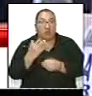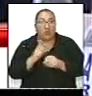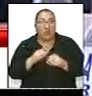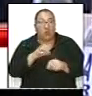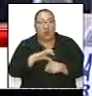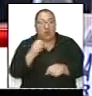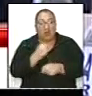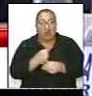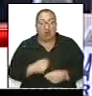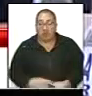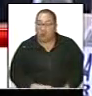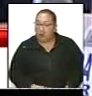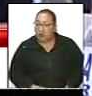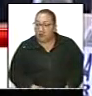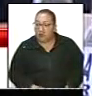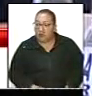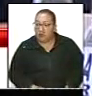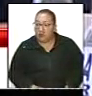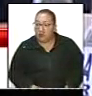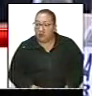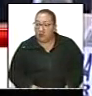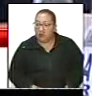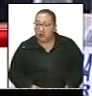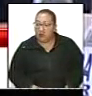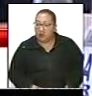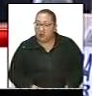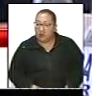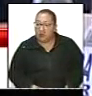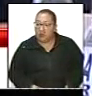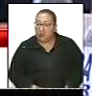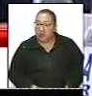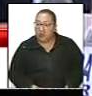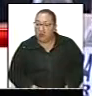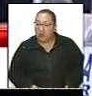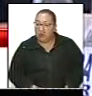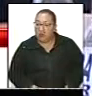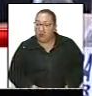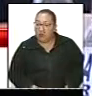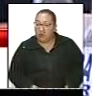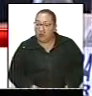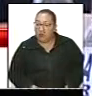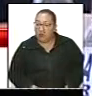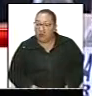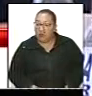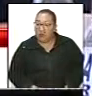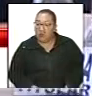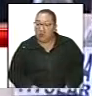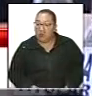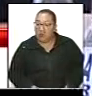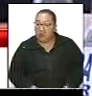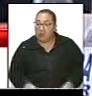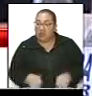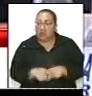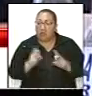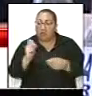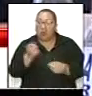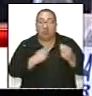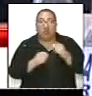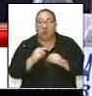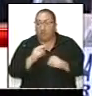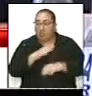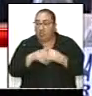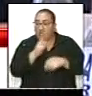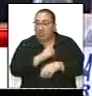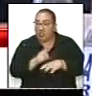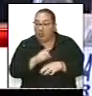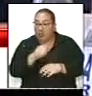de empleo, nuevos campos laborales, al igual que la construcción y al igual que el sector comercial. Es decir, el desarrollo muchas